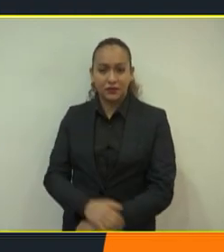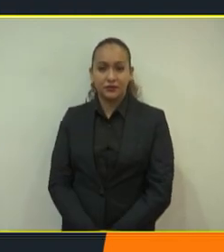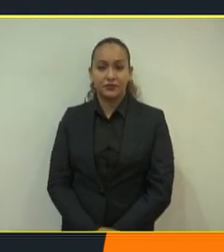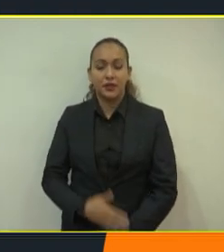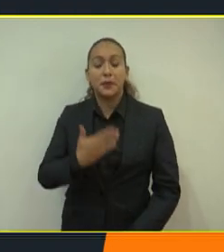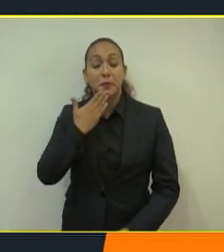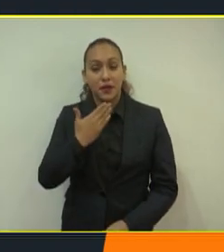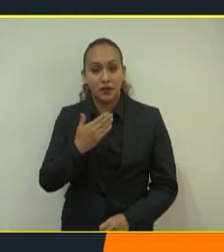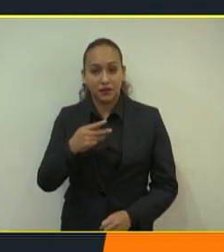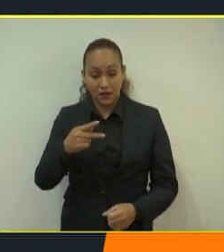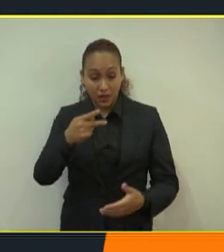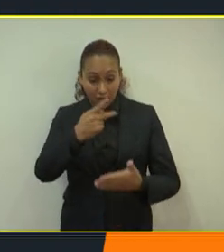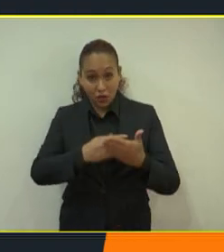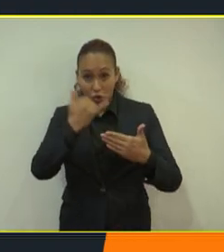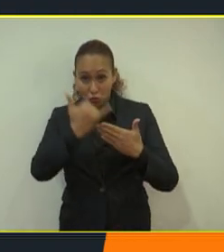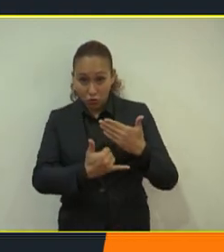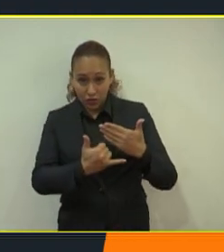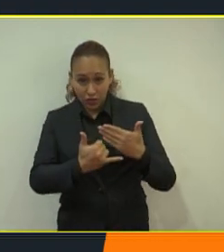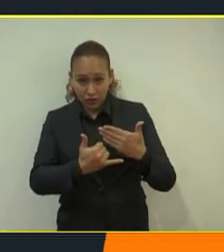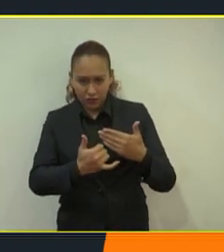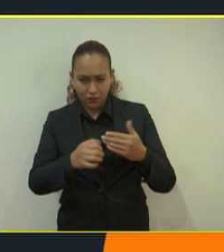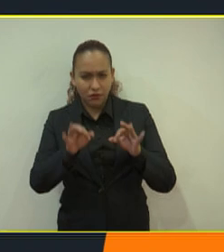tipo de proyectos toma relevancia